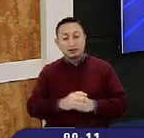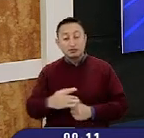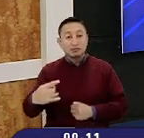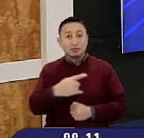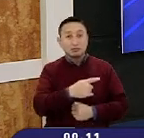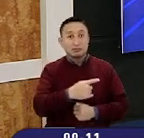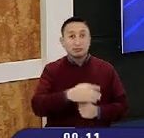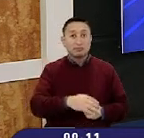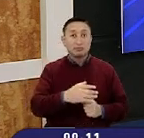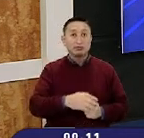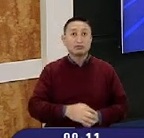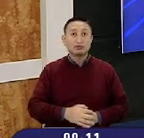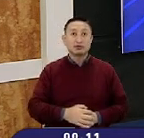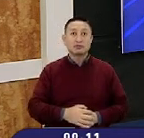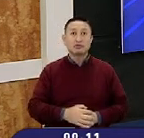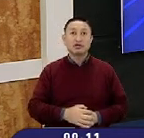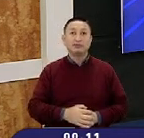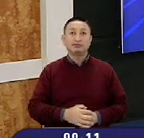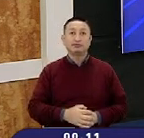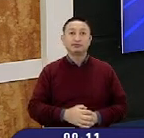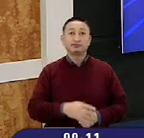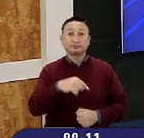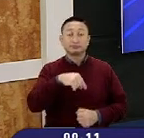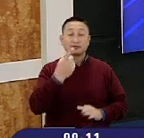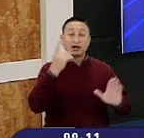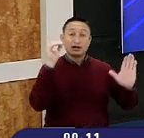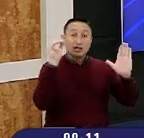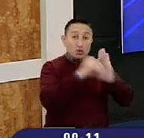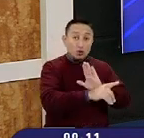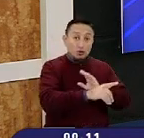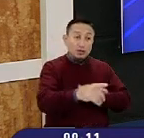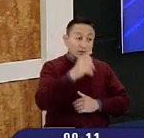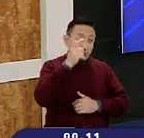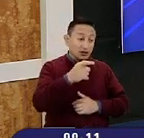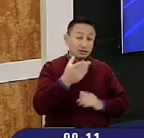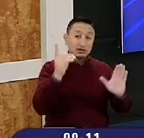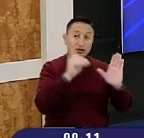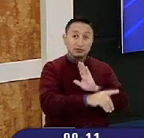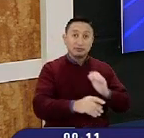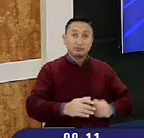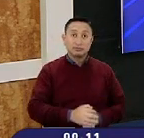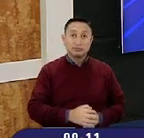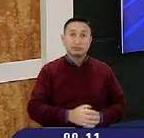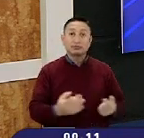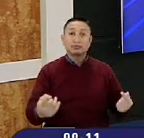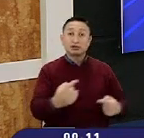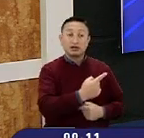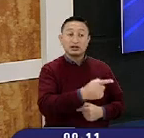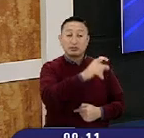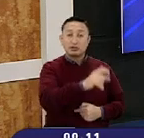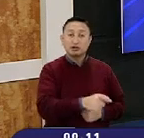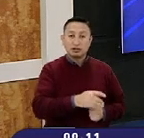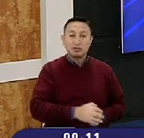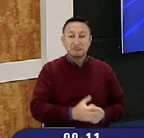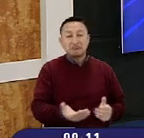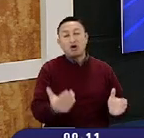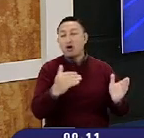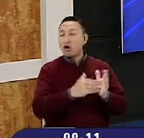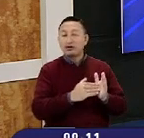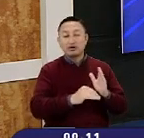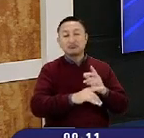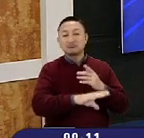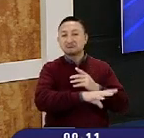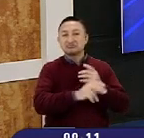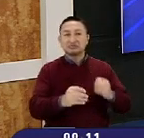lance la, en este caso, la boleta, que vayan a la fiscalía y pongan la denuncia, porque este señor les va a seguir robando,